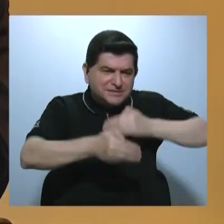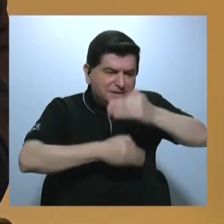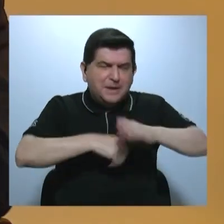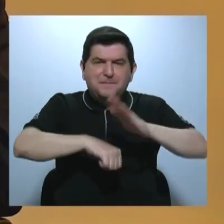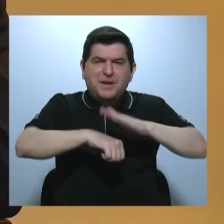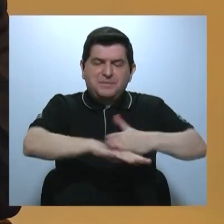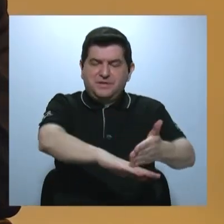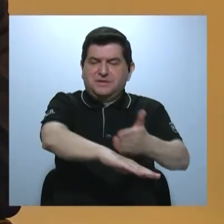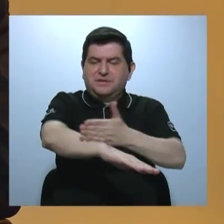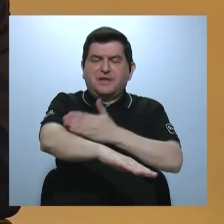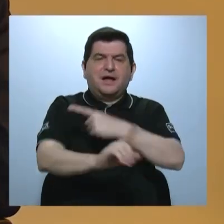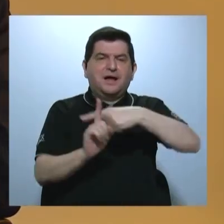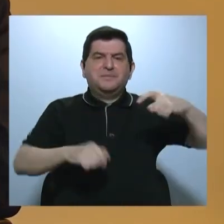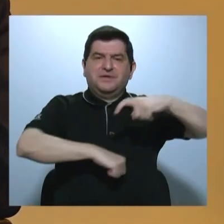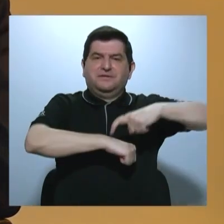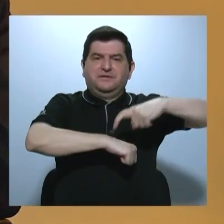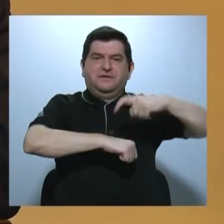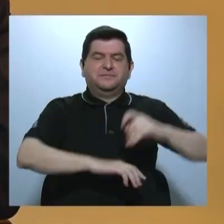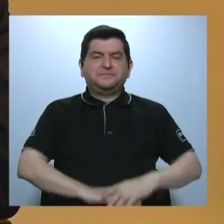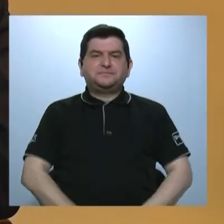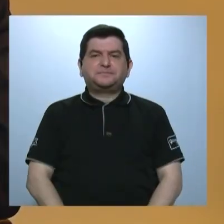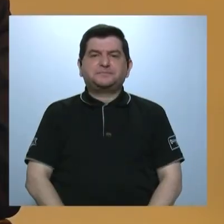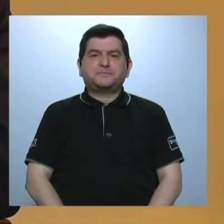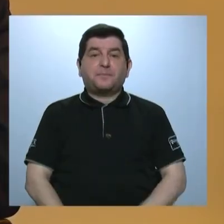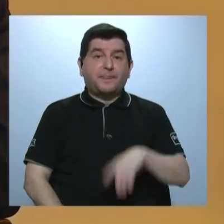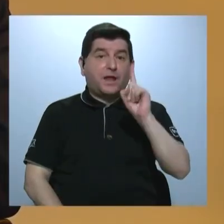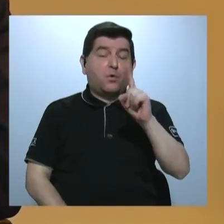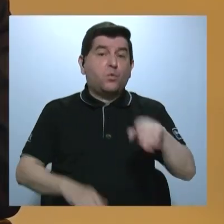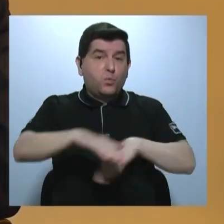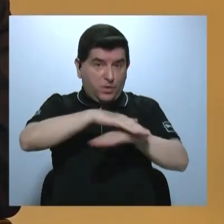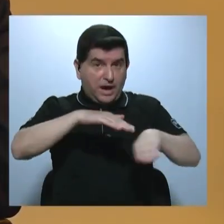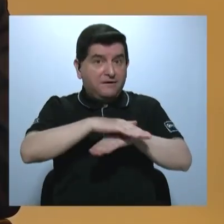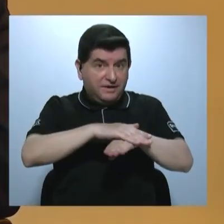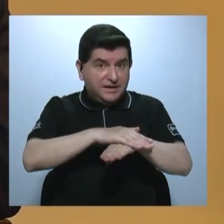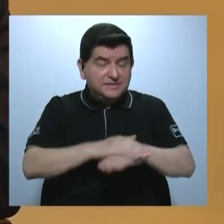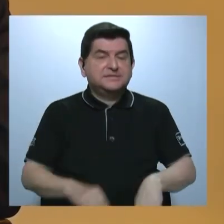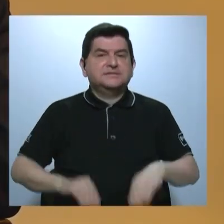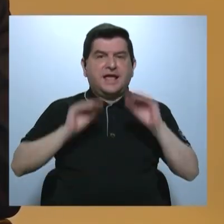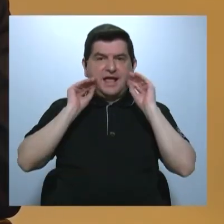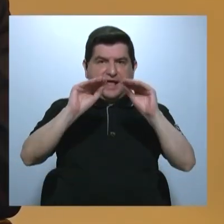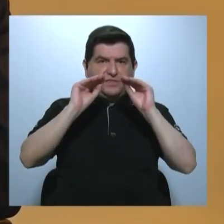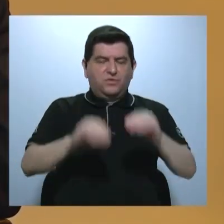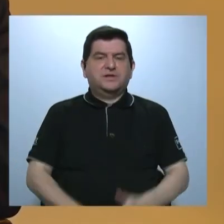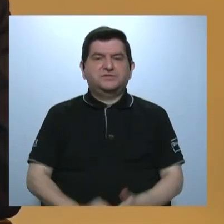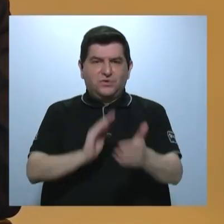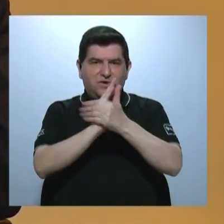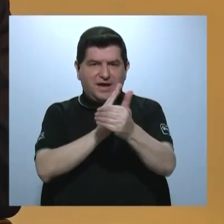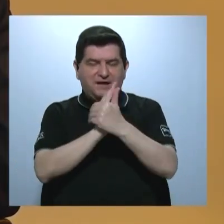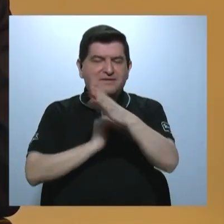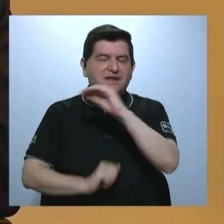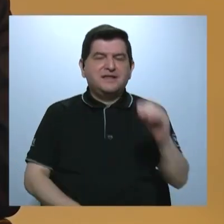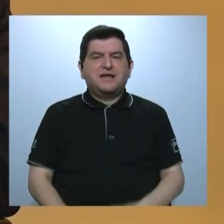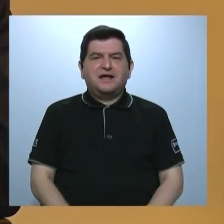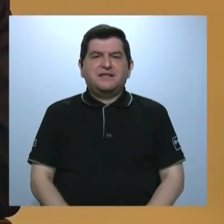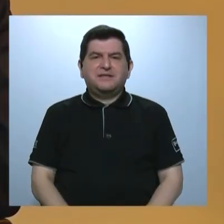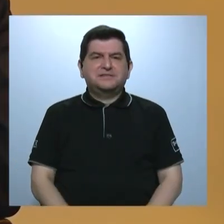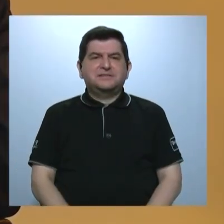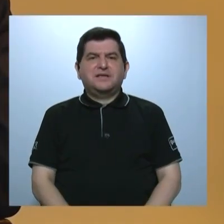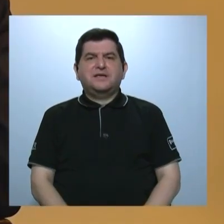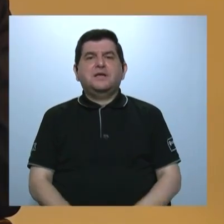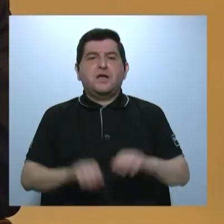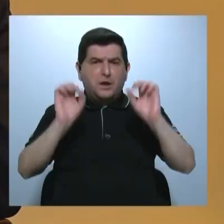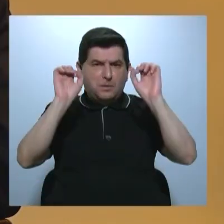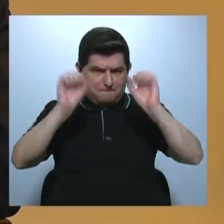permita crecer en el mediano plazo. Uno de estos pilares entonces es el de educación, habilidades y competencia le llamamos nosotros,